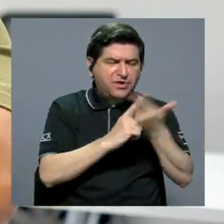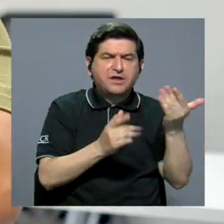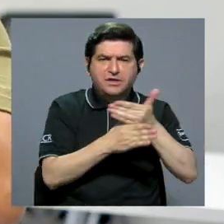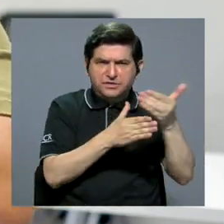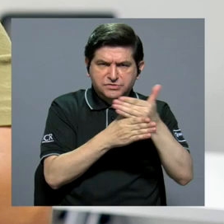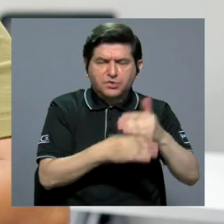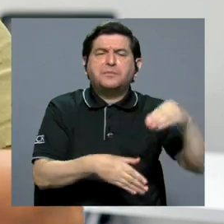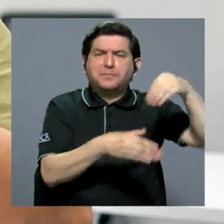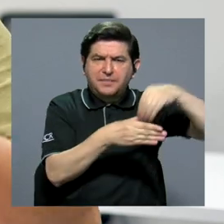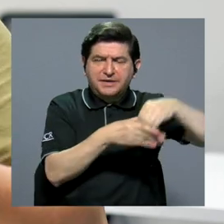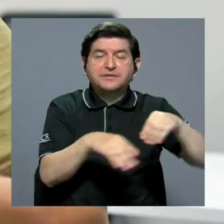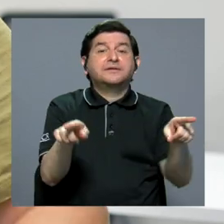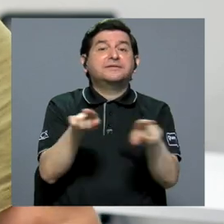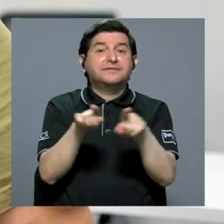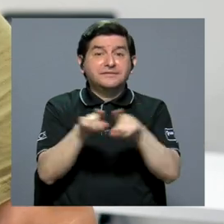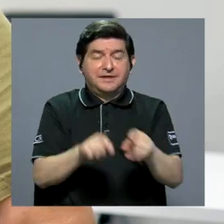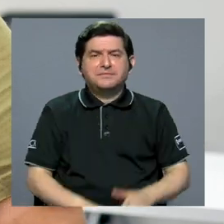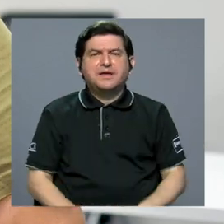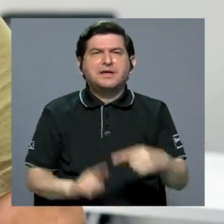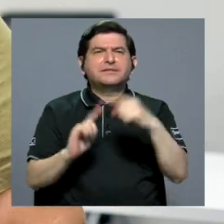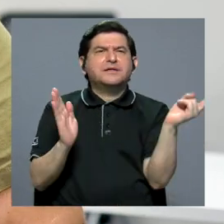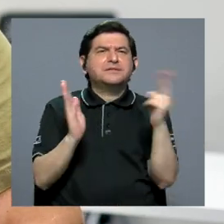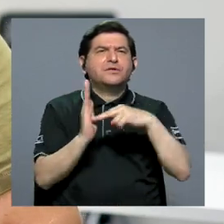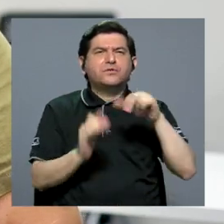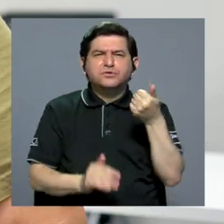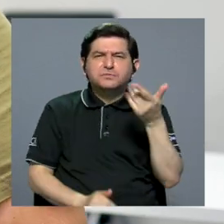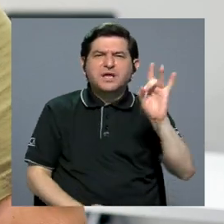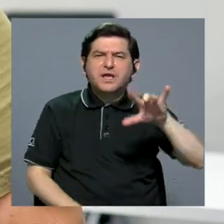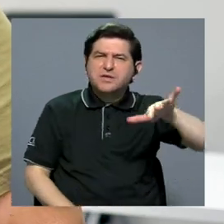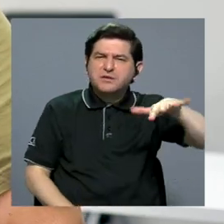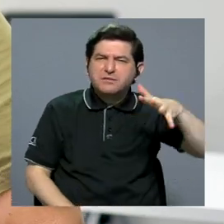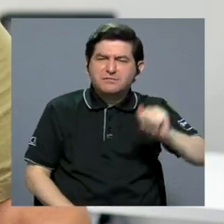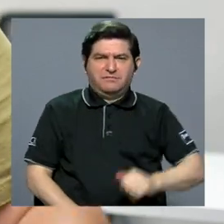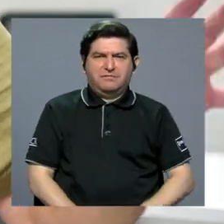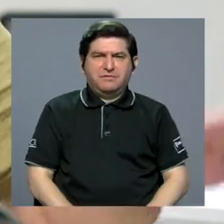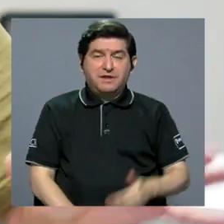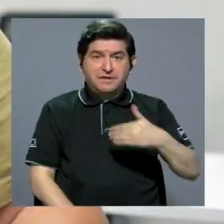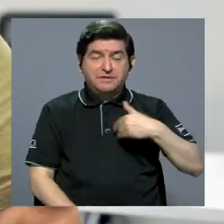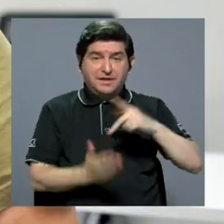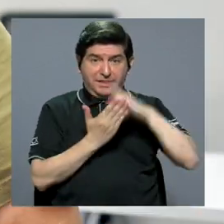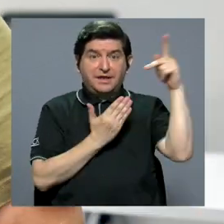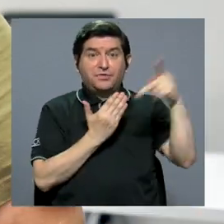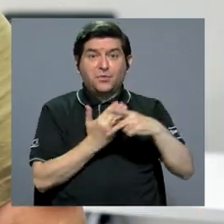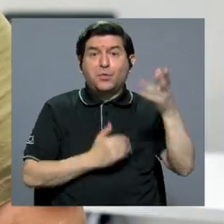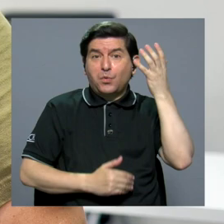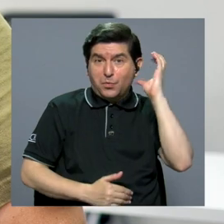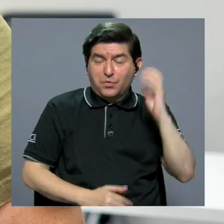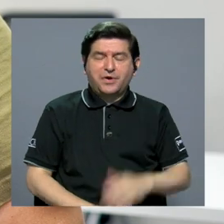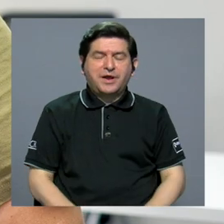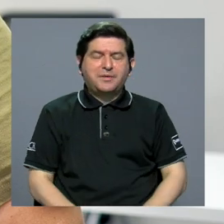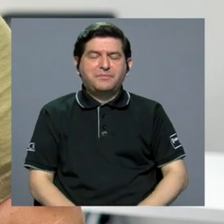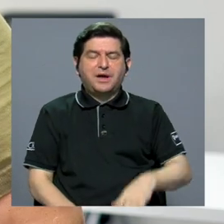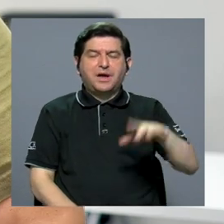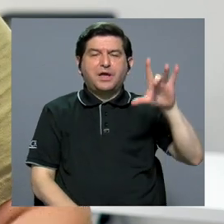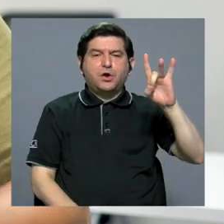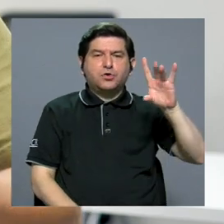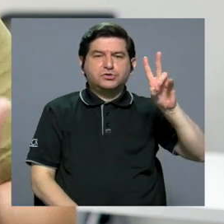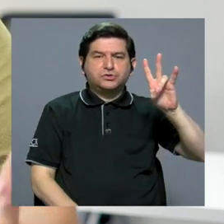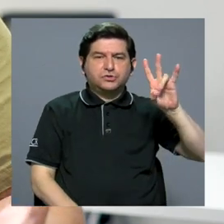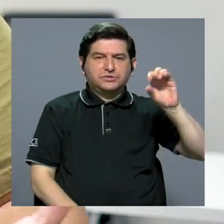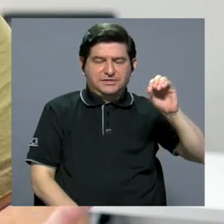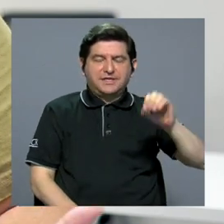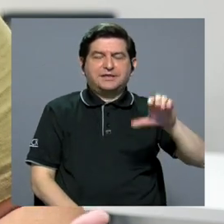los mismos contenidos, y además a partir del 2018 aproximadamente tenemos un programa de radio en la 870, donde